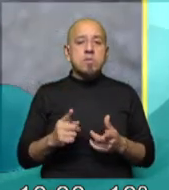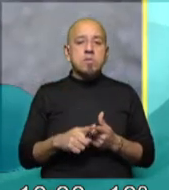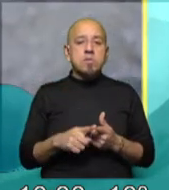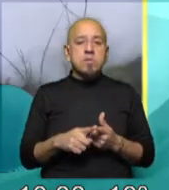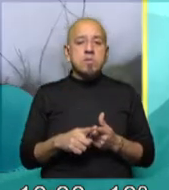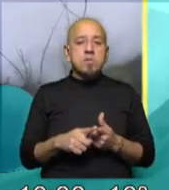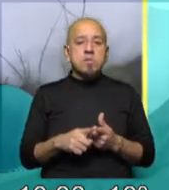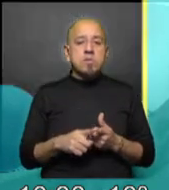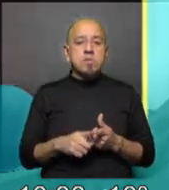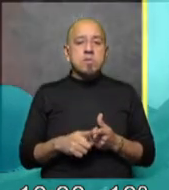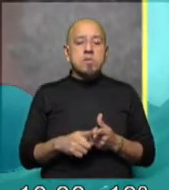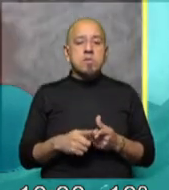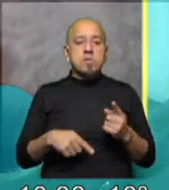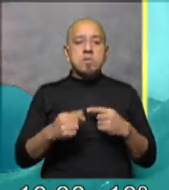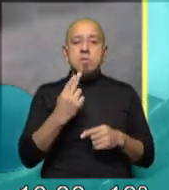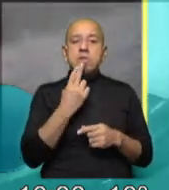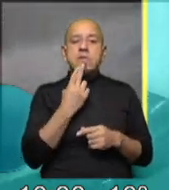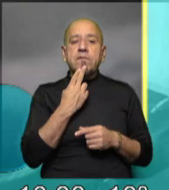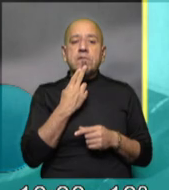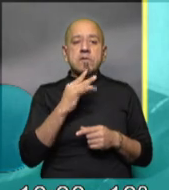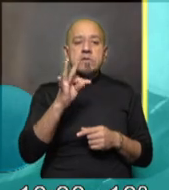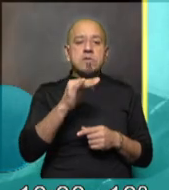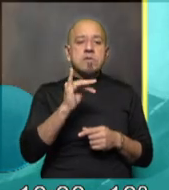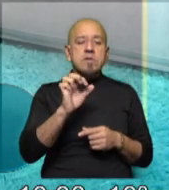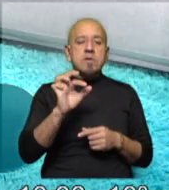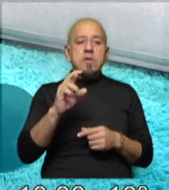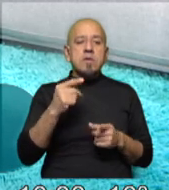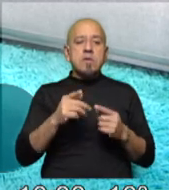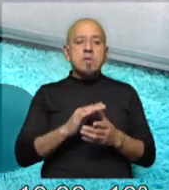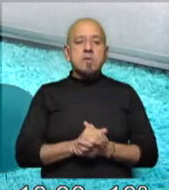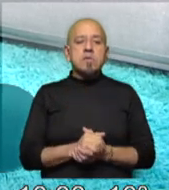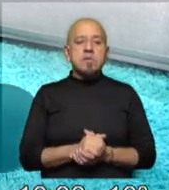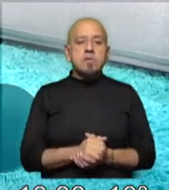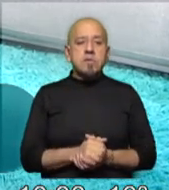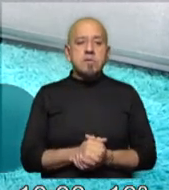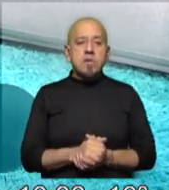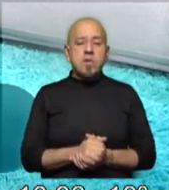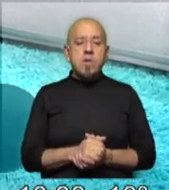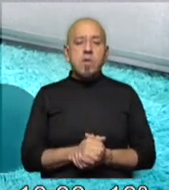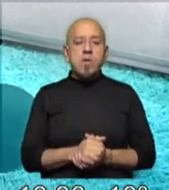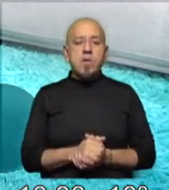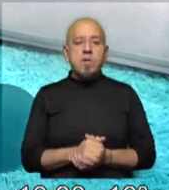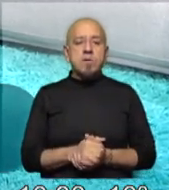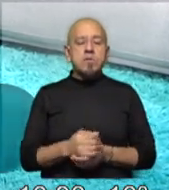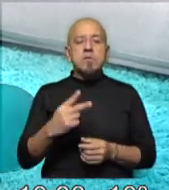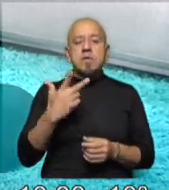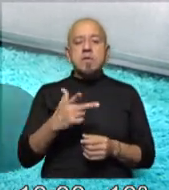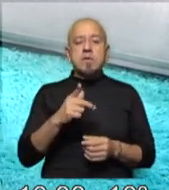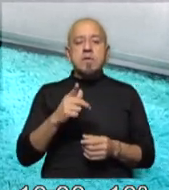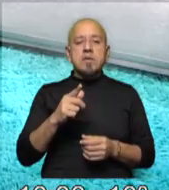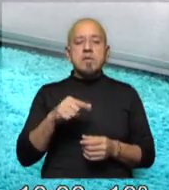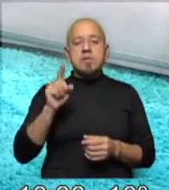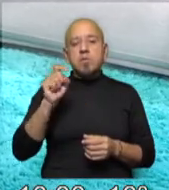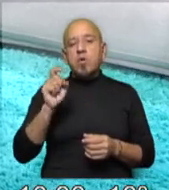llama Tierra, la encuentran en Netflix, y es una muy buena película. Una maravilla, ¿cuántos fueron? Un 3. Un 3. Un